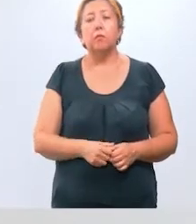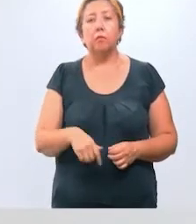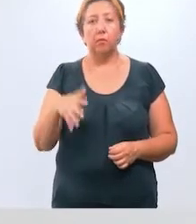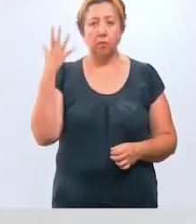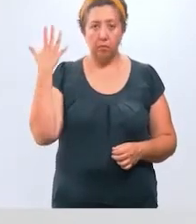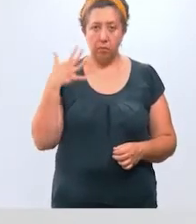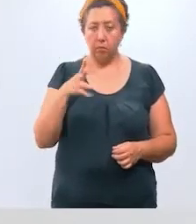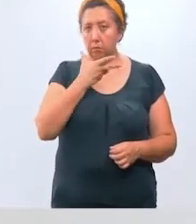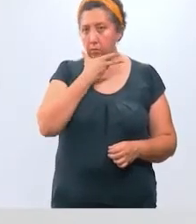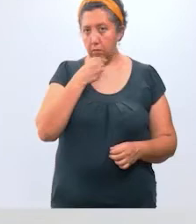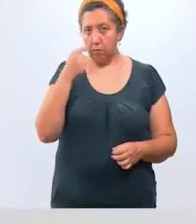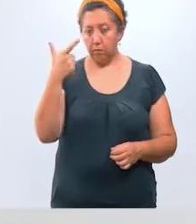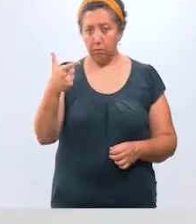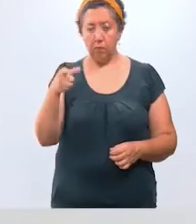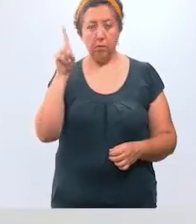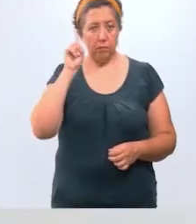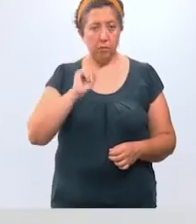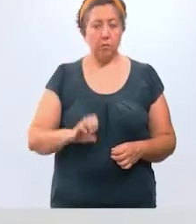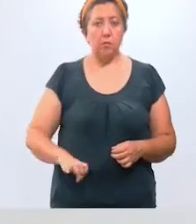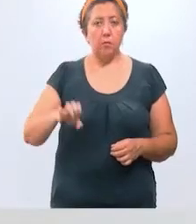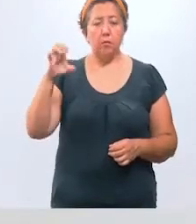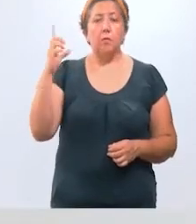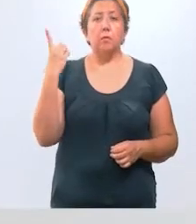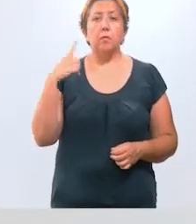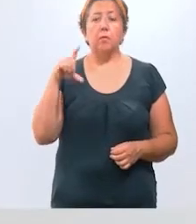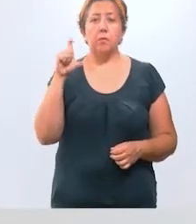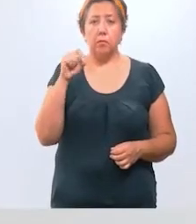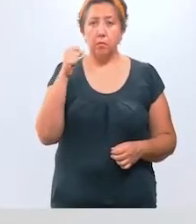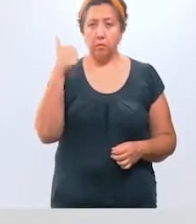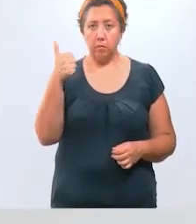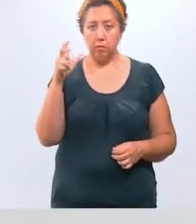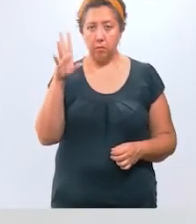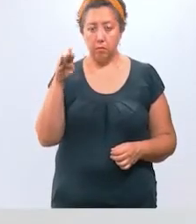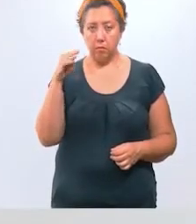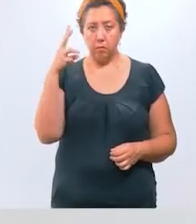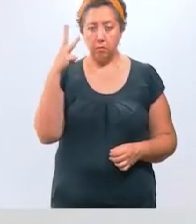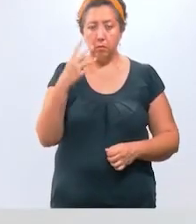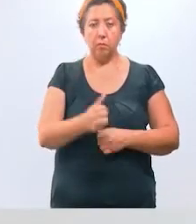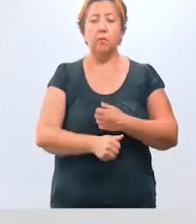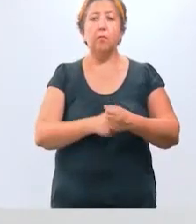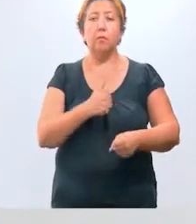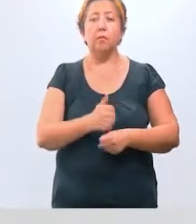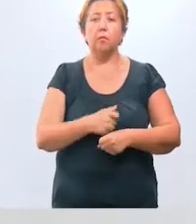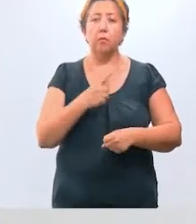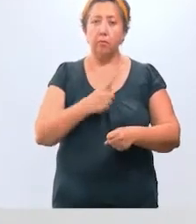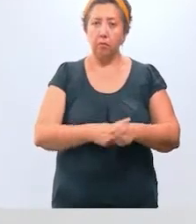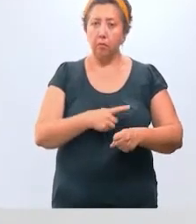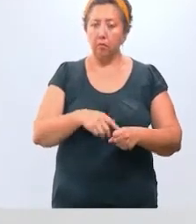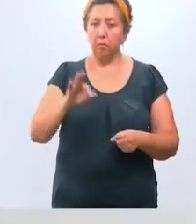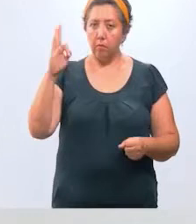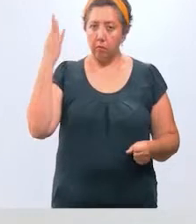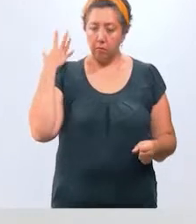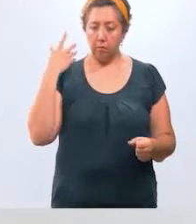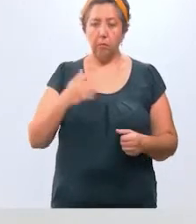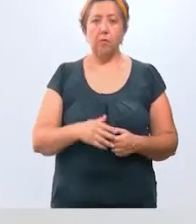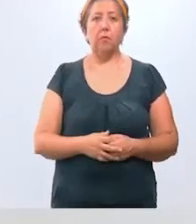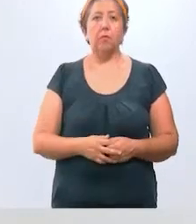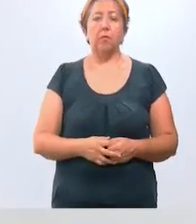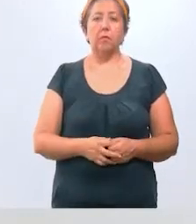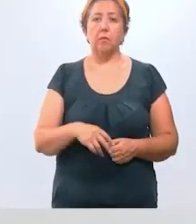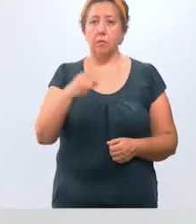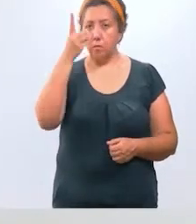Son 10 hombres y 7 mujeres, de un rango de edad de 26 a 93 años. Sus principales enfermedades